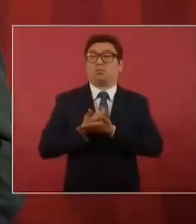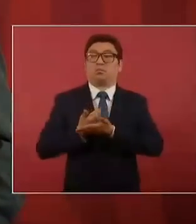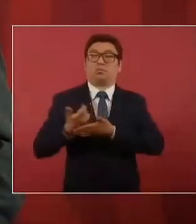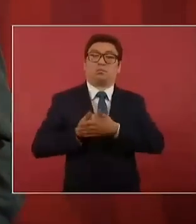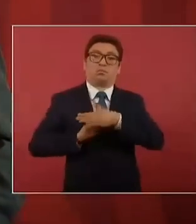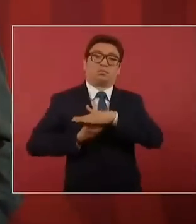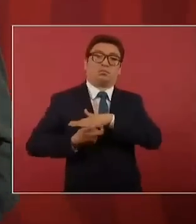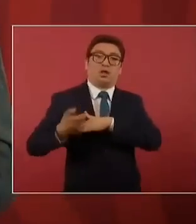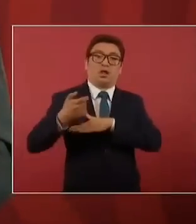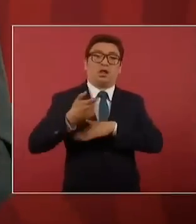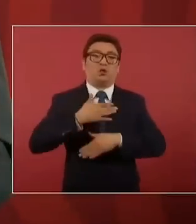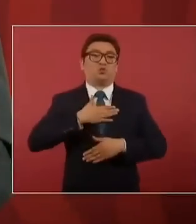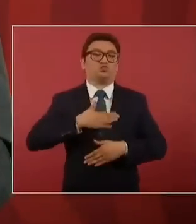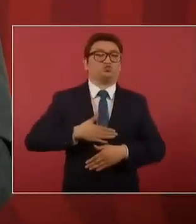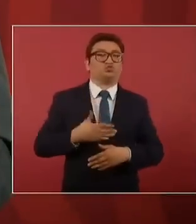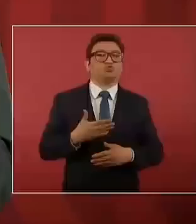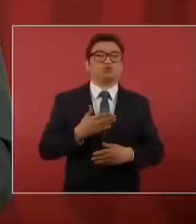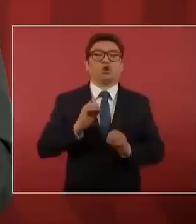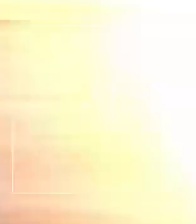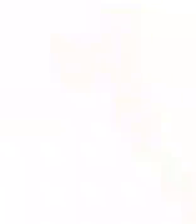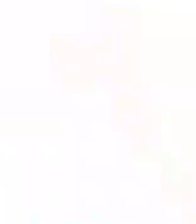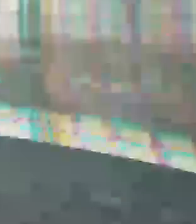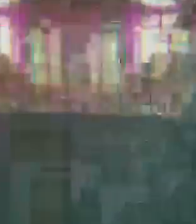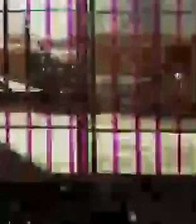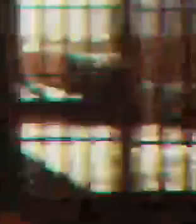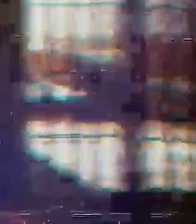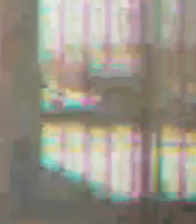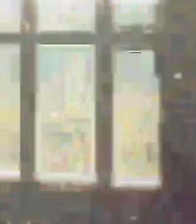o tienen agarraderas, tienen influencias.